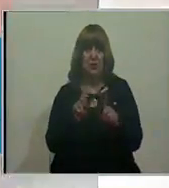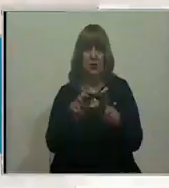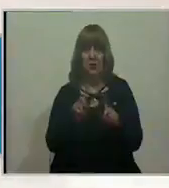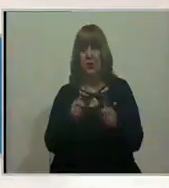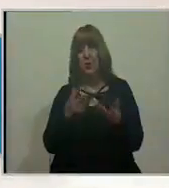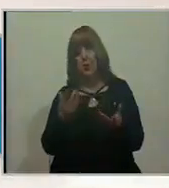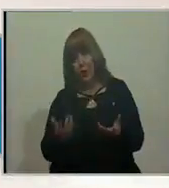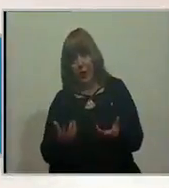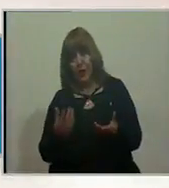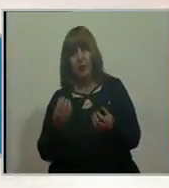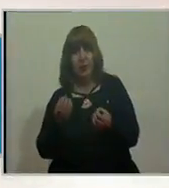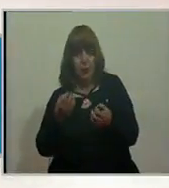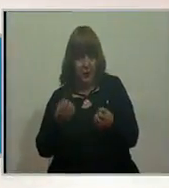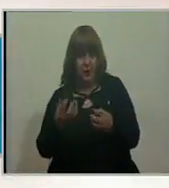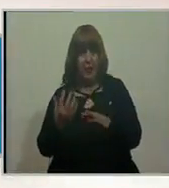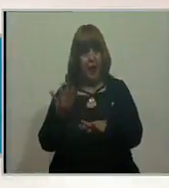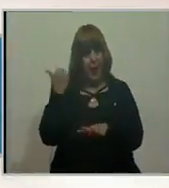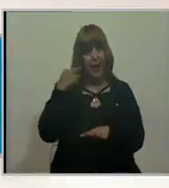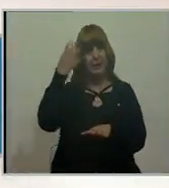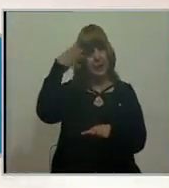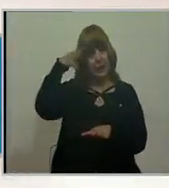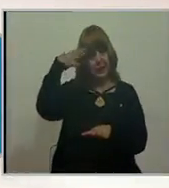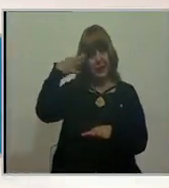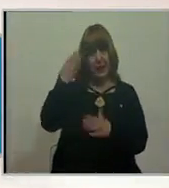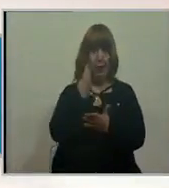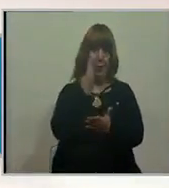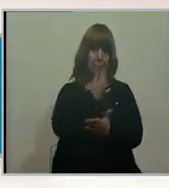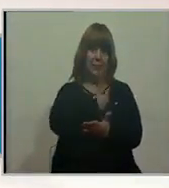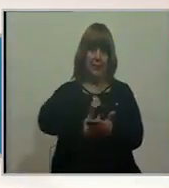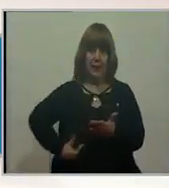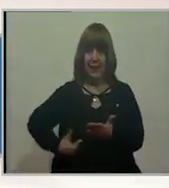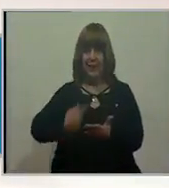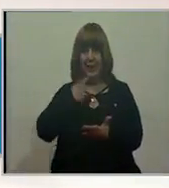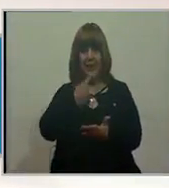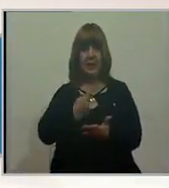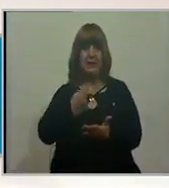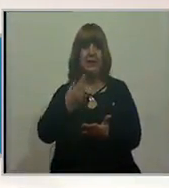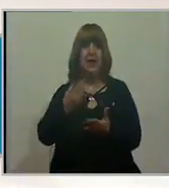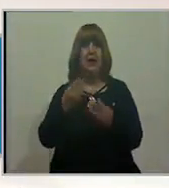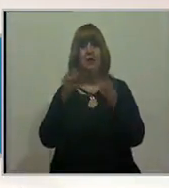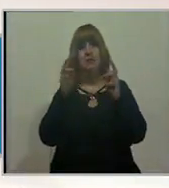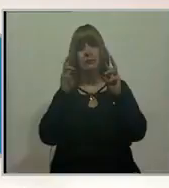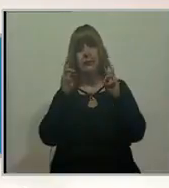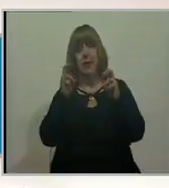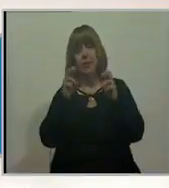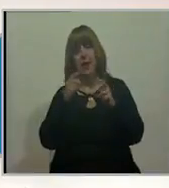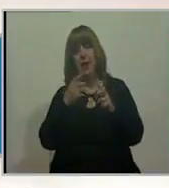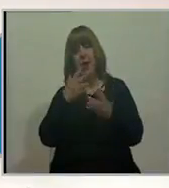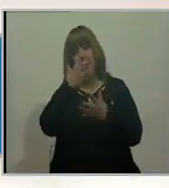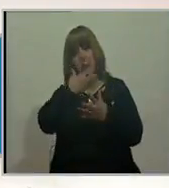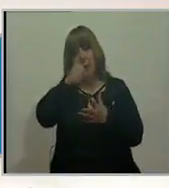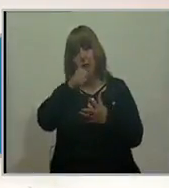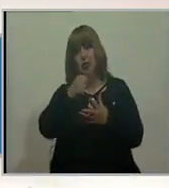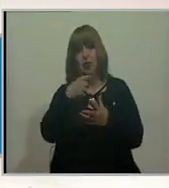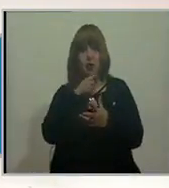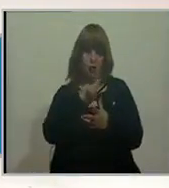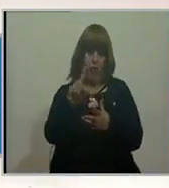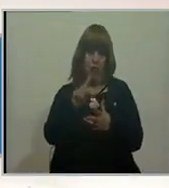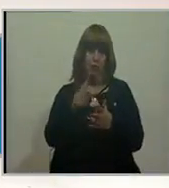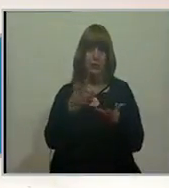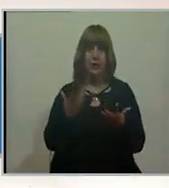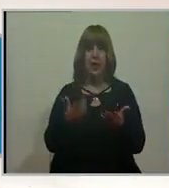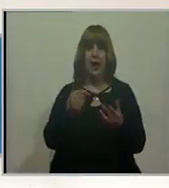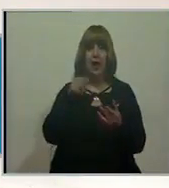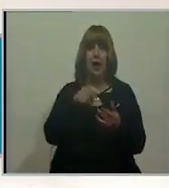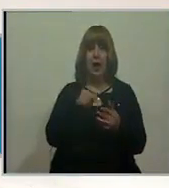Cristina era Fernández tema necesario. era presidenta, bien, no lo quiso necesario debatir. Yo considero y hoy que por no hoy era. Los kirchneristas, sí, en definitiva, son las